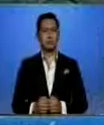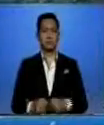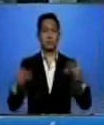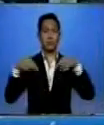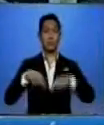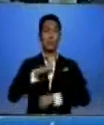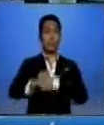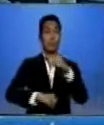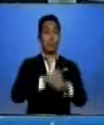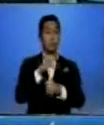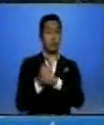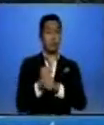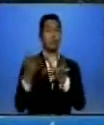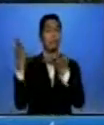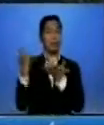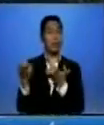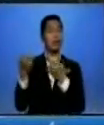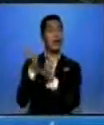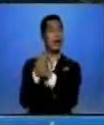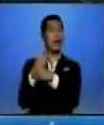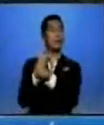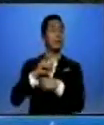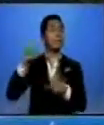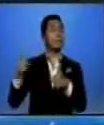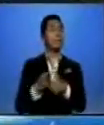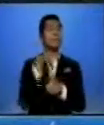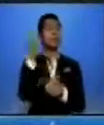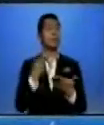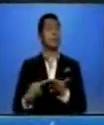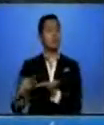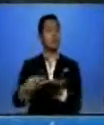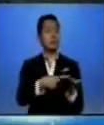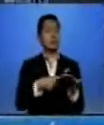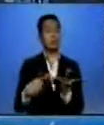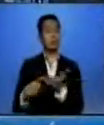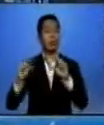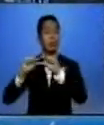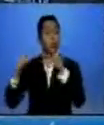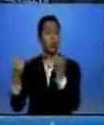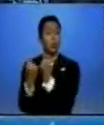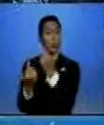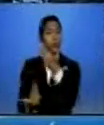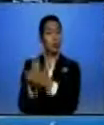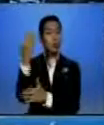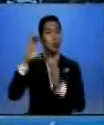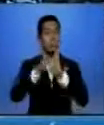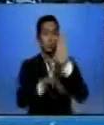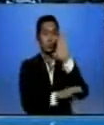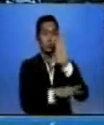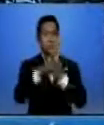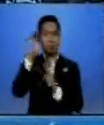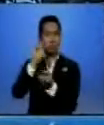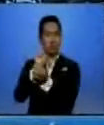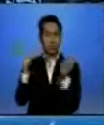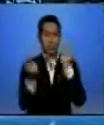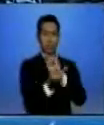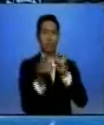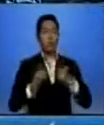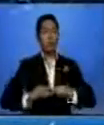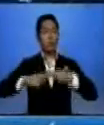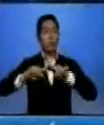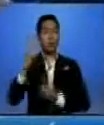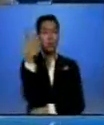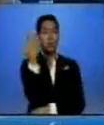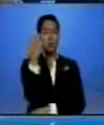Y este año se espera realizar el primer debate de un nuevo paquete de enmiendas constitucionales. A partir del 15 de enero se iniciará el proceso